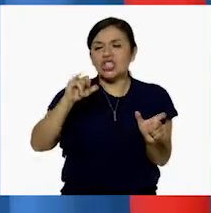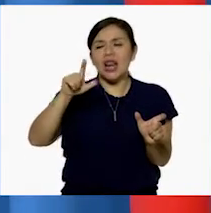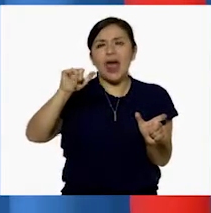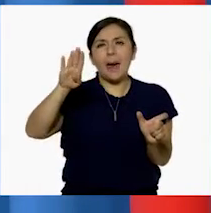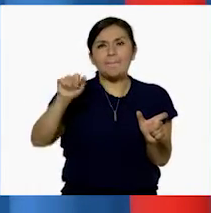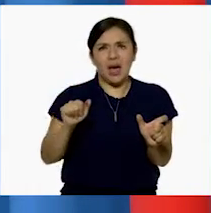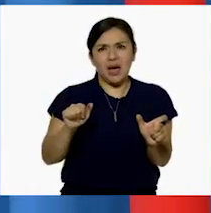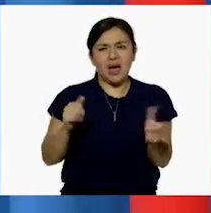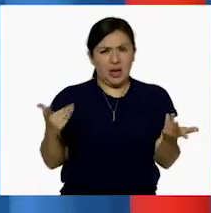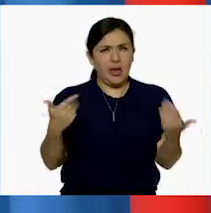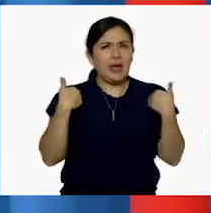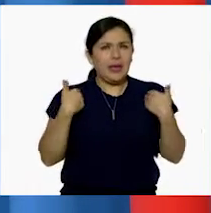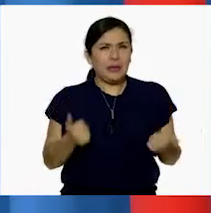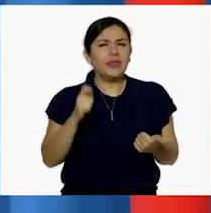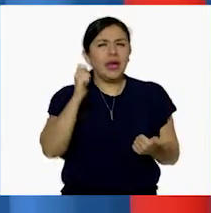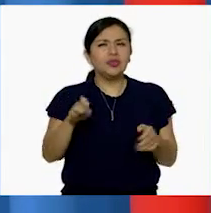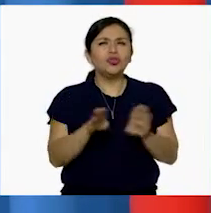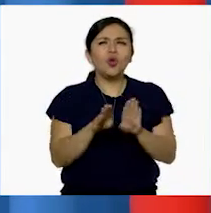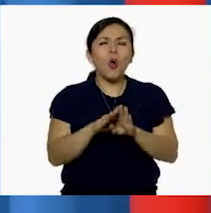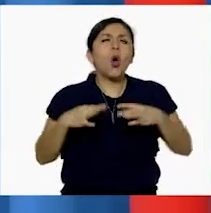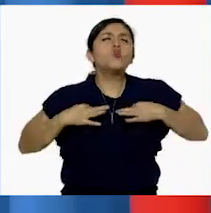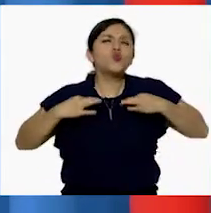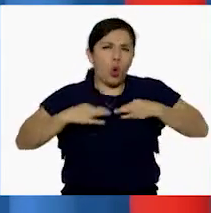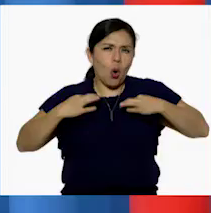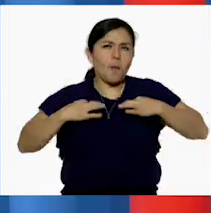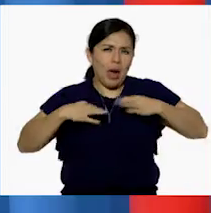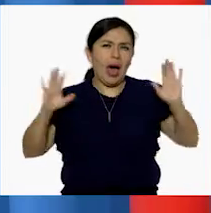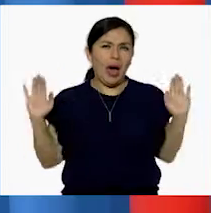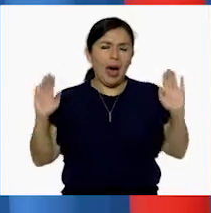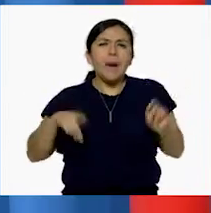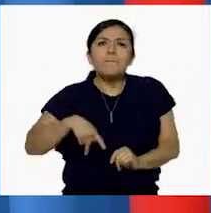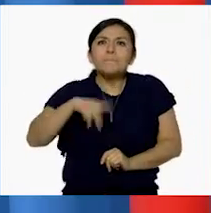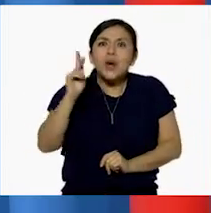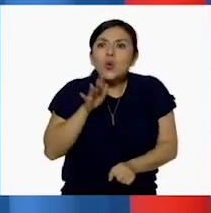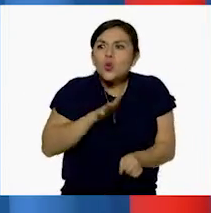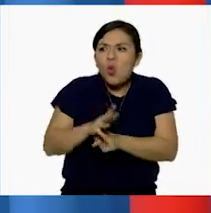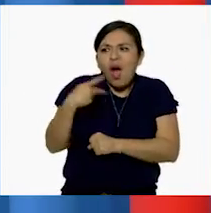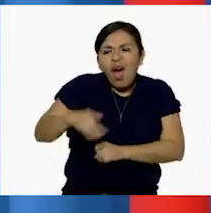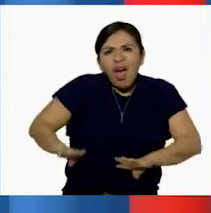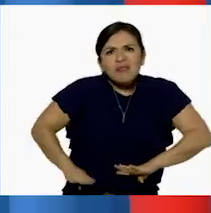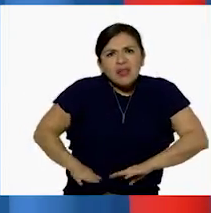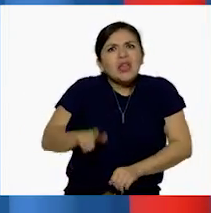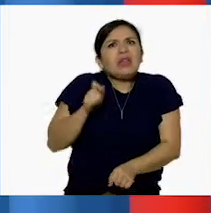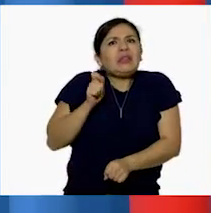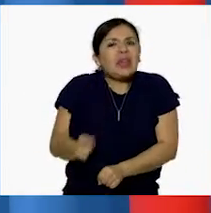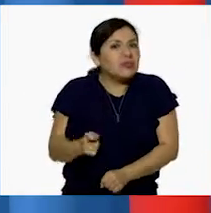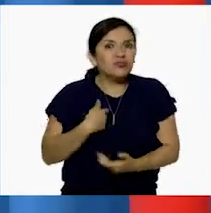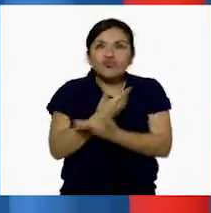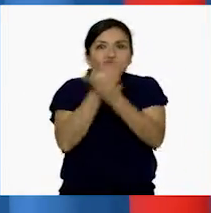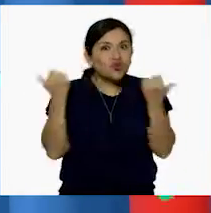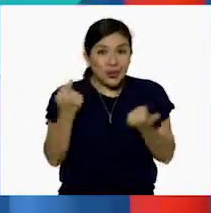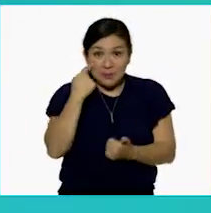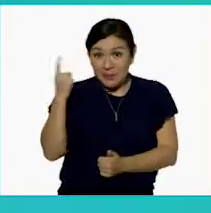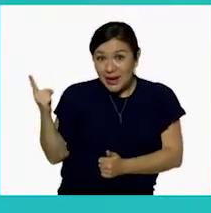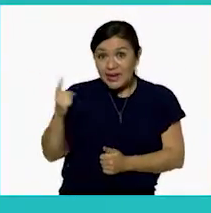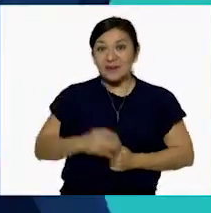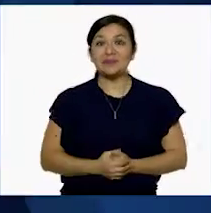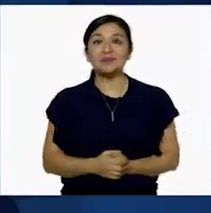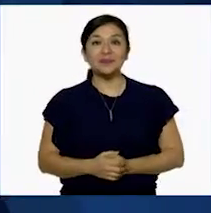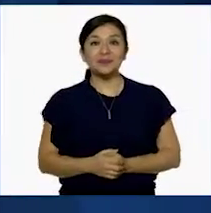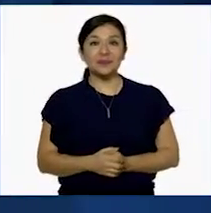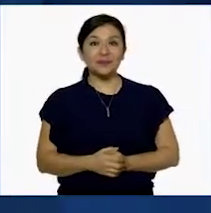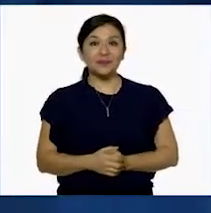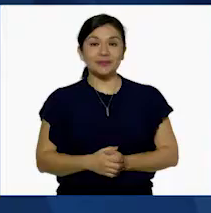Y aunque queda claro que se trata de una prenda de vestir, ignoro cuáles son sus características. Miren, ahí les voy a poner